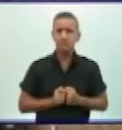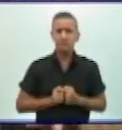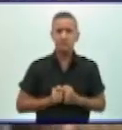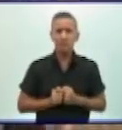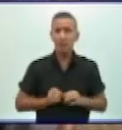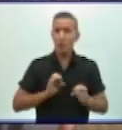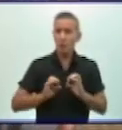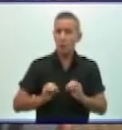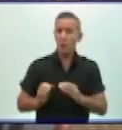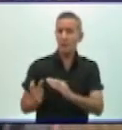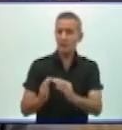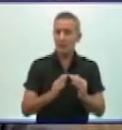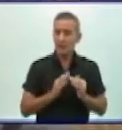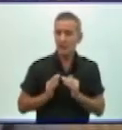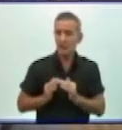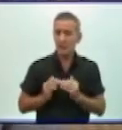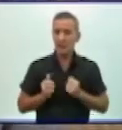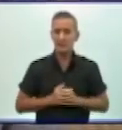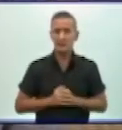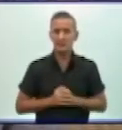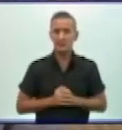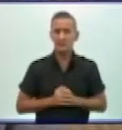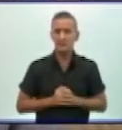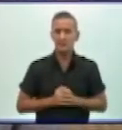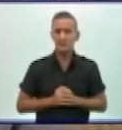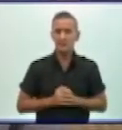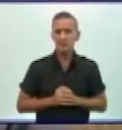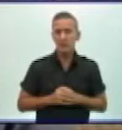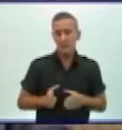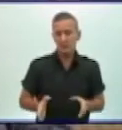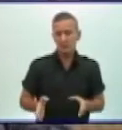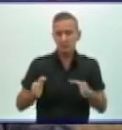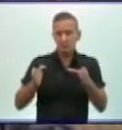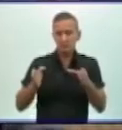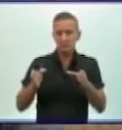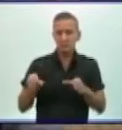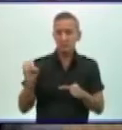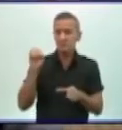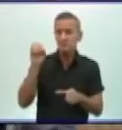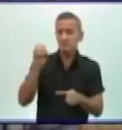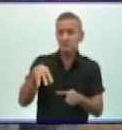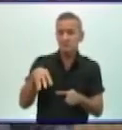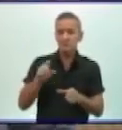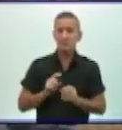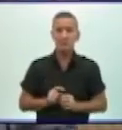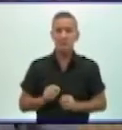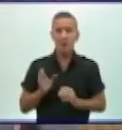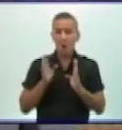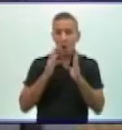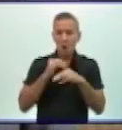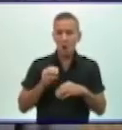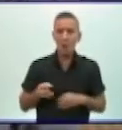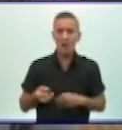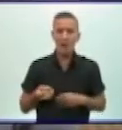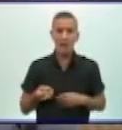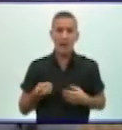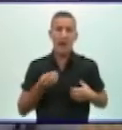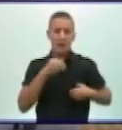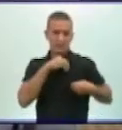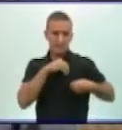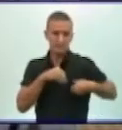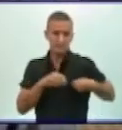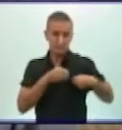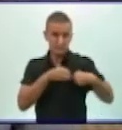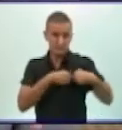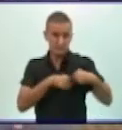poblado, el caserío donde yo vivo. Y si a lo mejor no hay un cesto, pues asumo que me lo guardo en un bolsillo, lo echo en la cartera para no tenerlo que botar en la